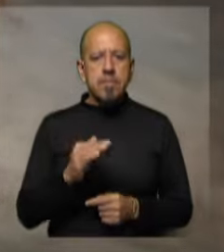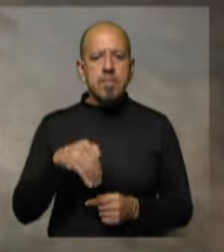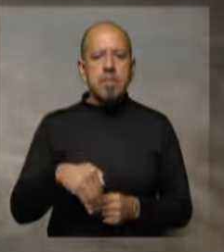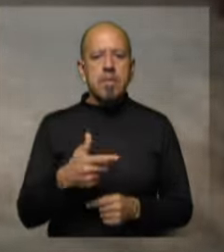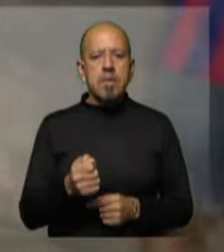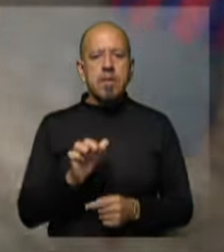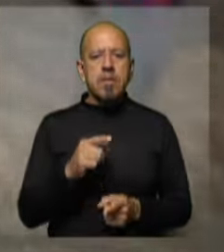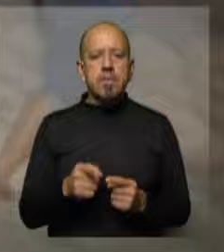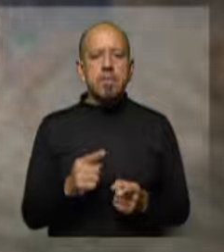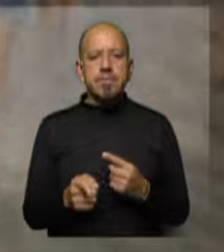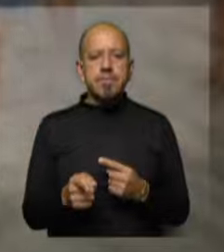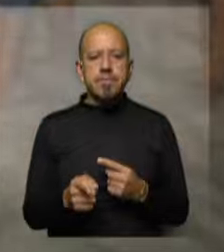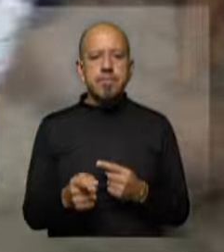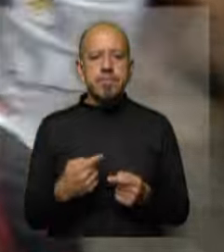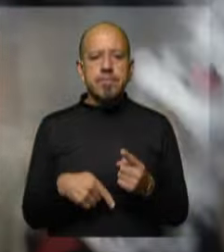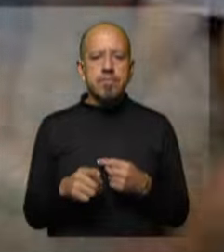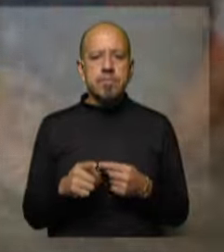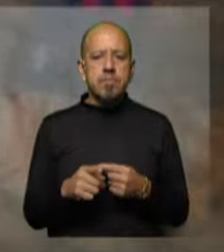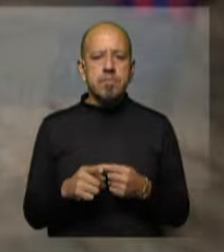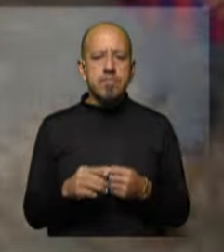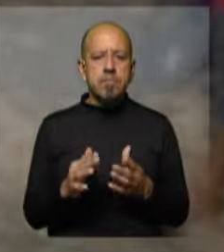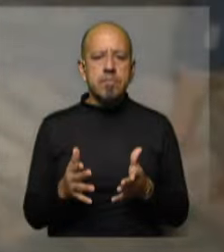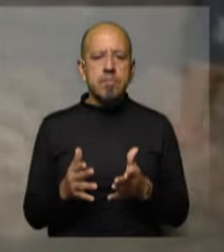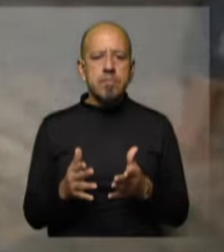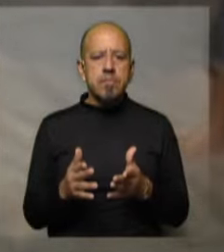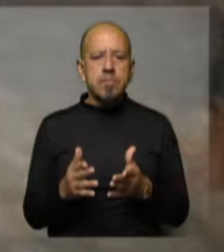MAE que los está ayudando, ahora a ver si le podemos preguntar en vivo